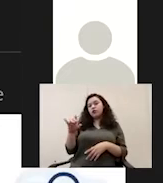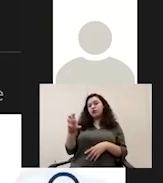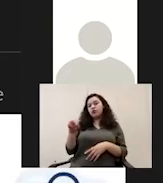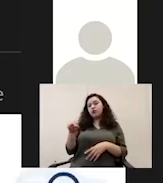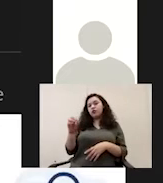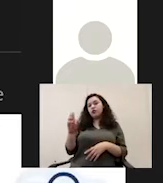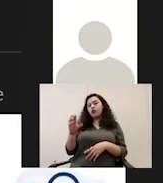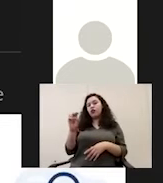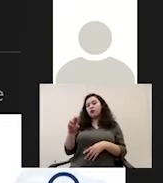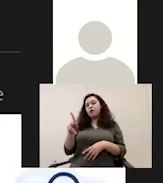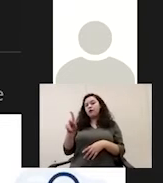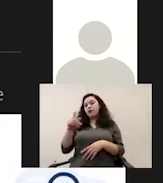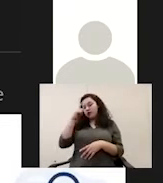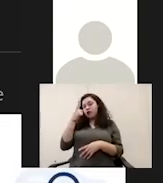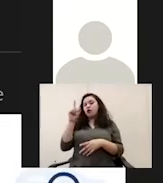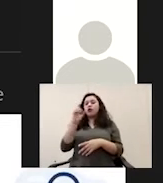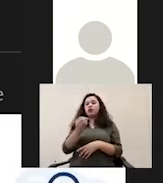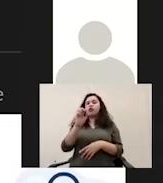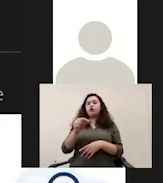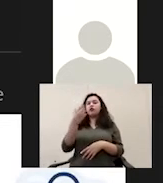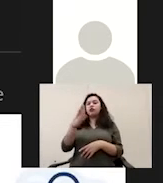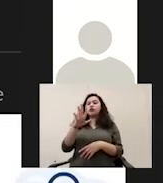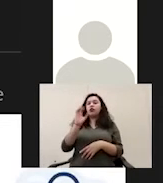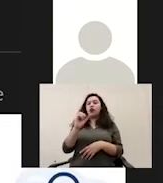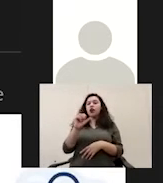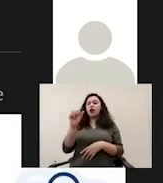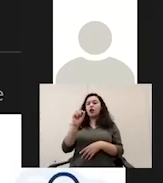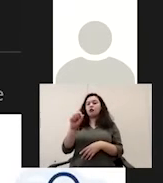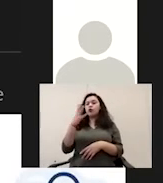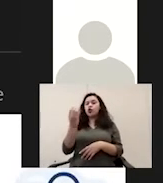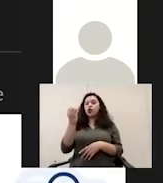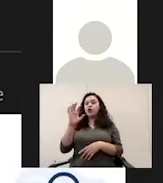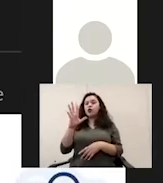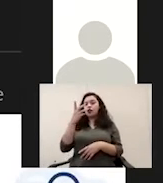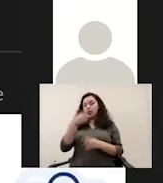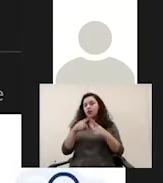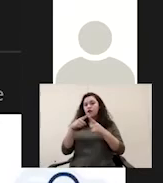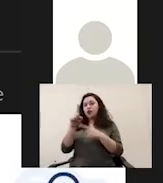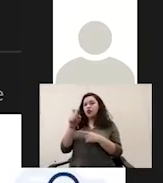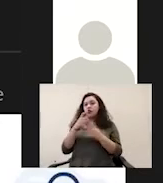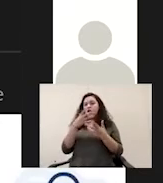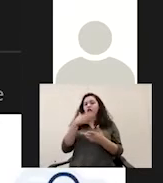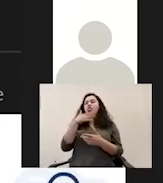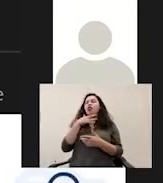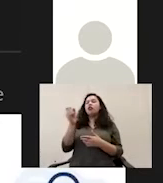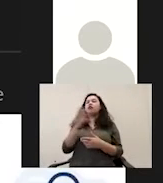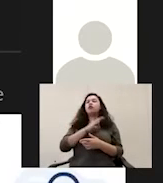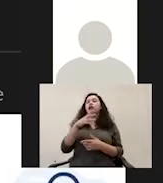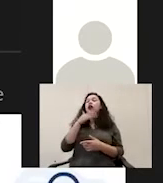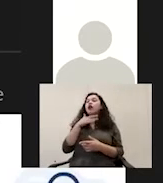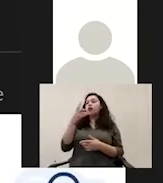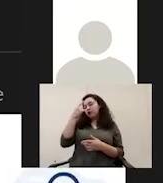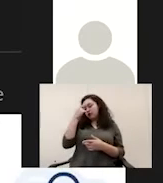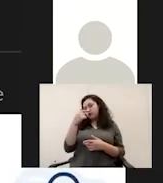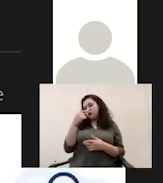por millón. Hay distintas formas en que el agua se puede contaminar. El agua para uso y consumo humano, de acuerdo